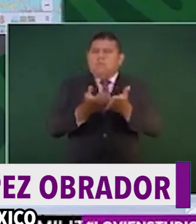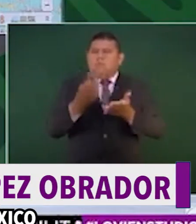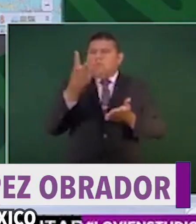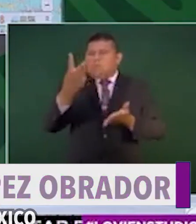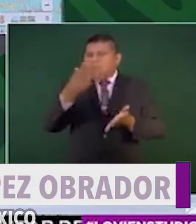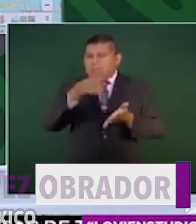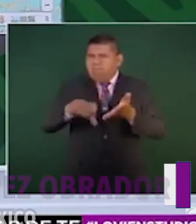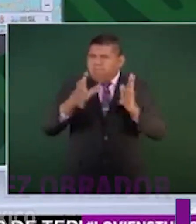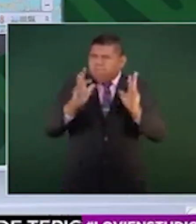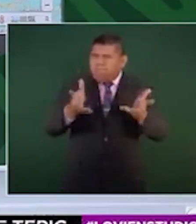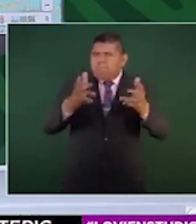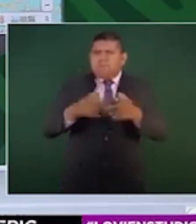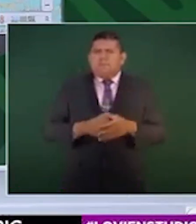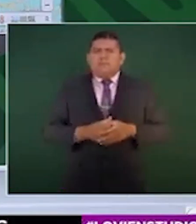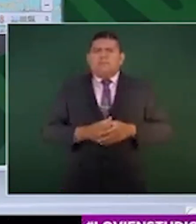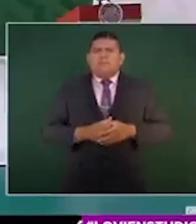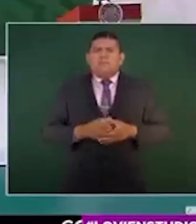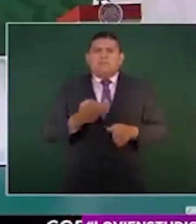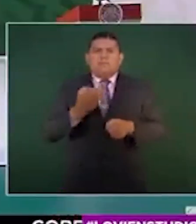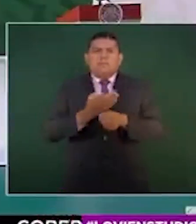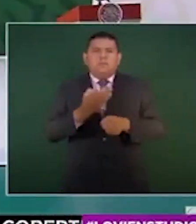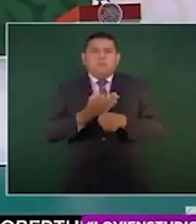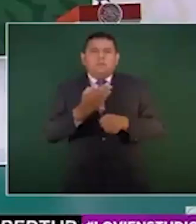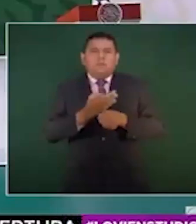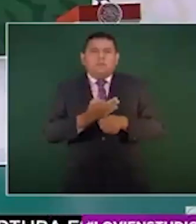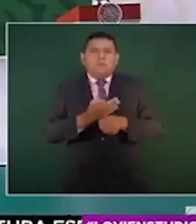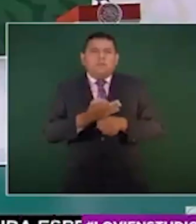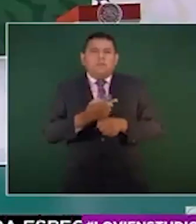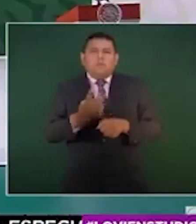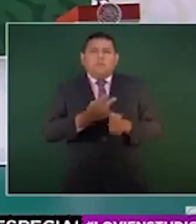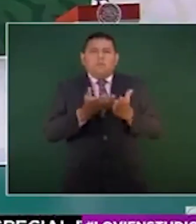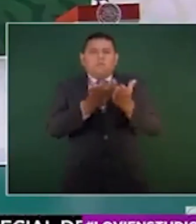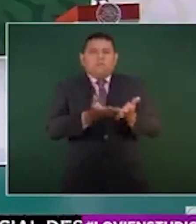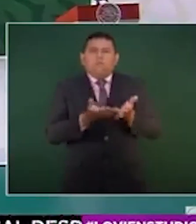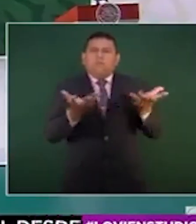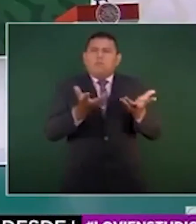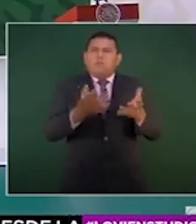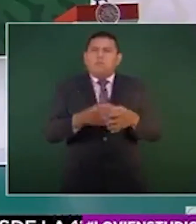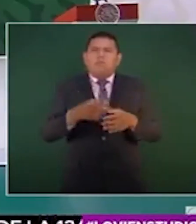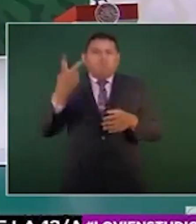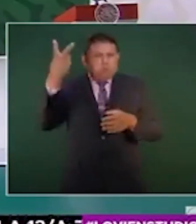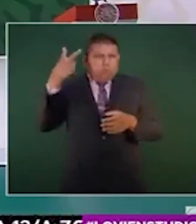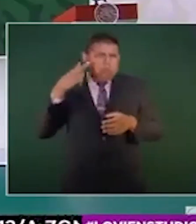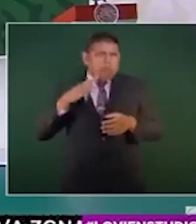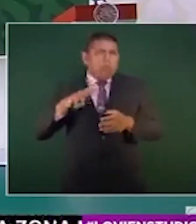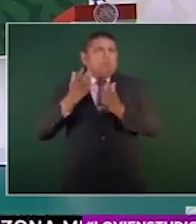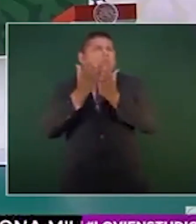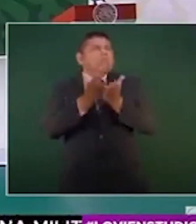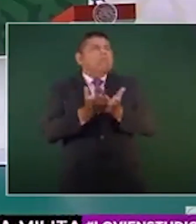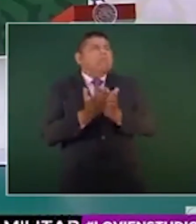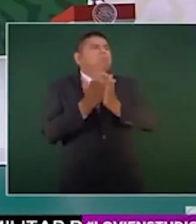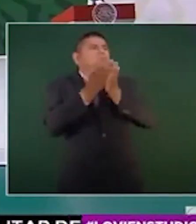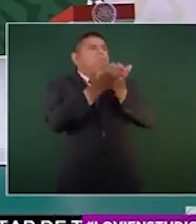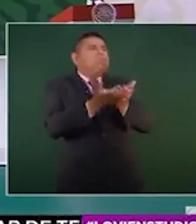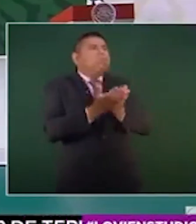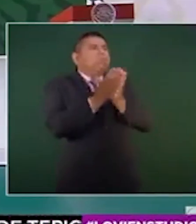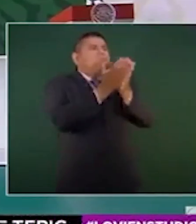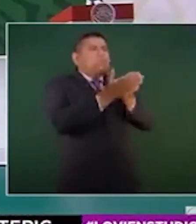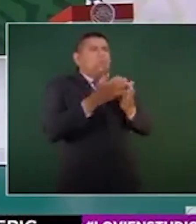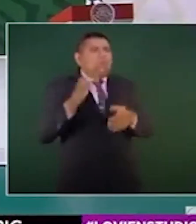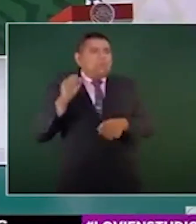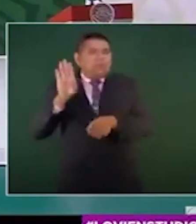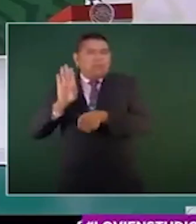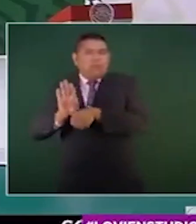que están haciendo esta travesía para las Islas Marías.